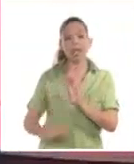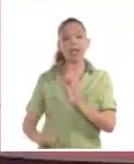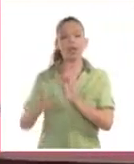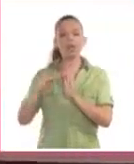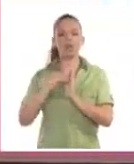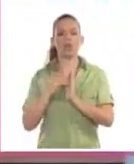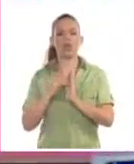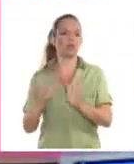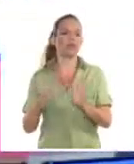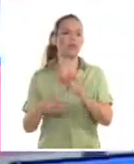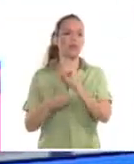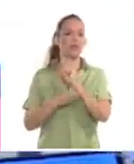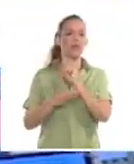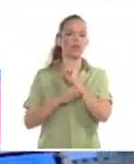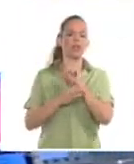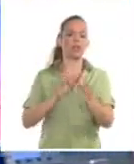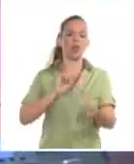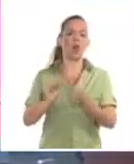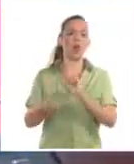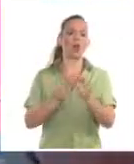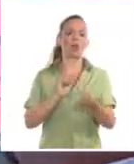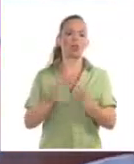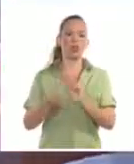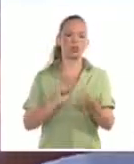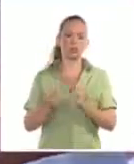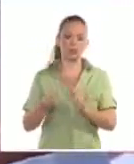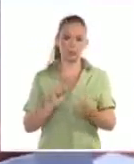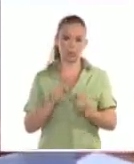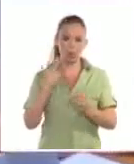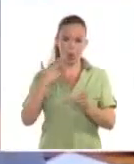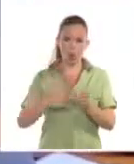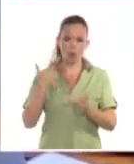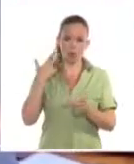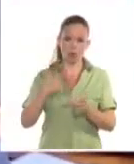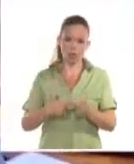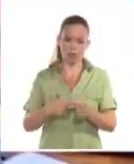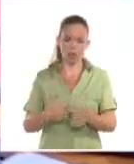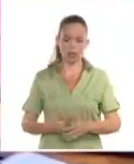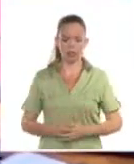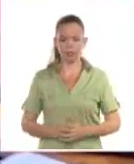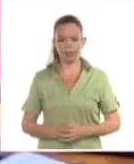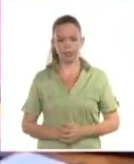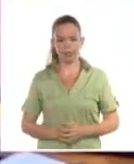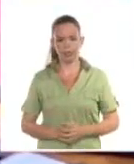fortalecimiento del control del combustible talía González canal cubano de noticias